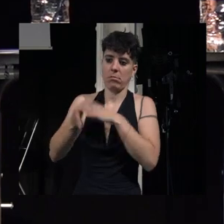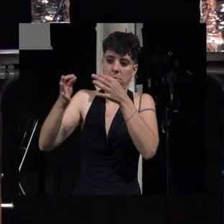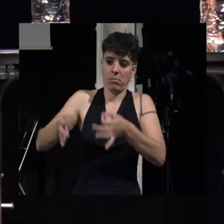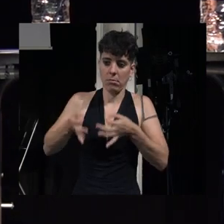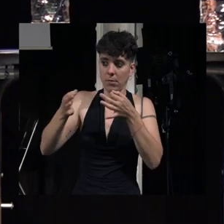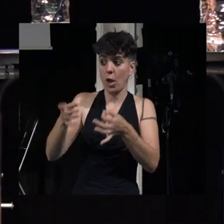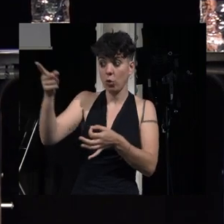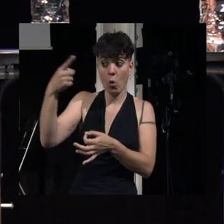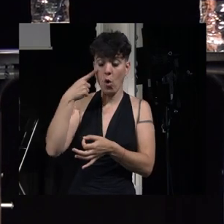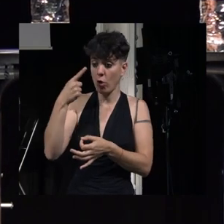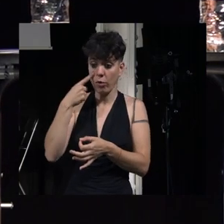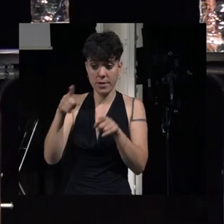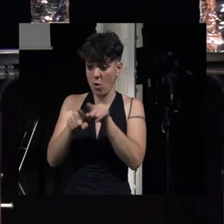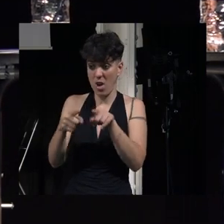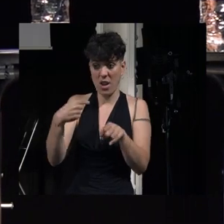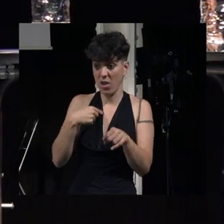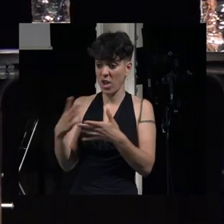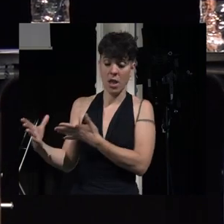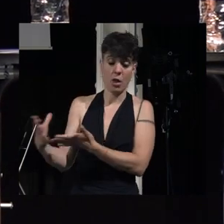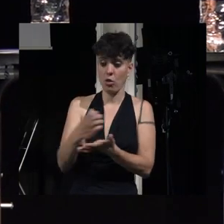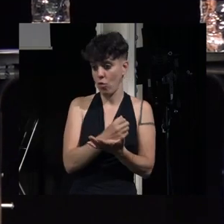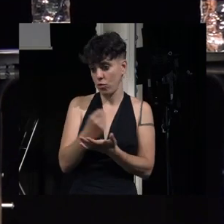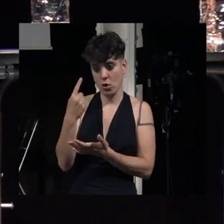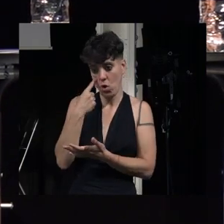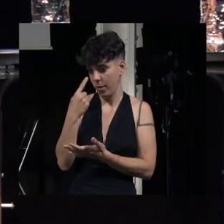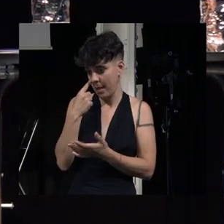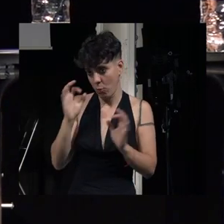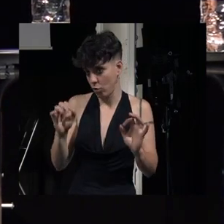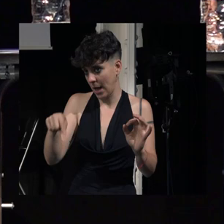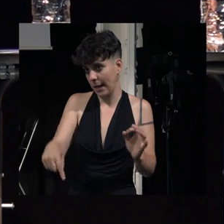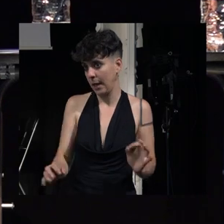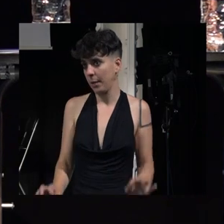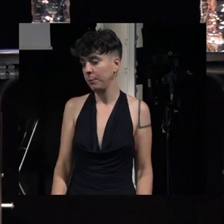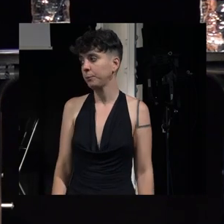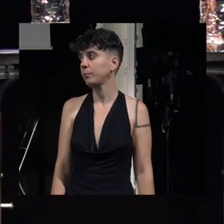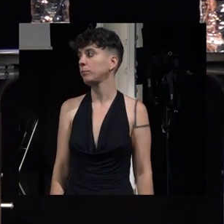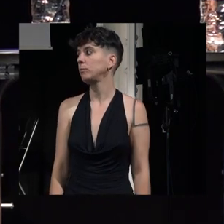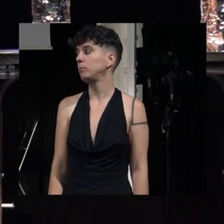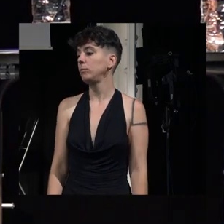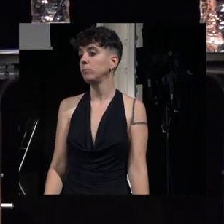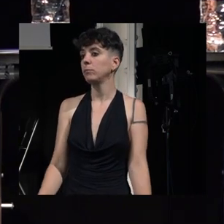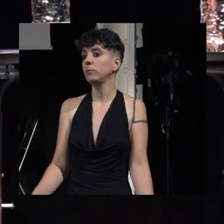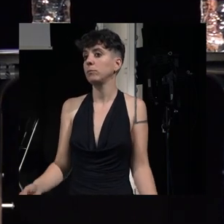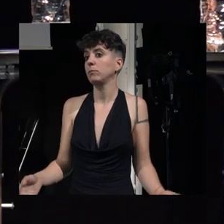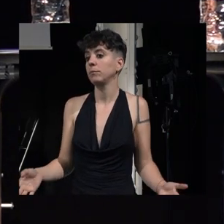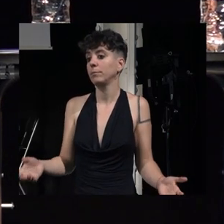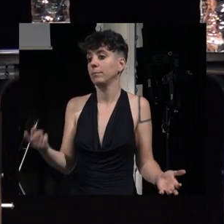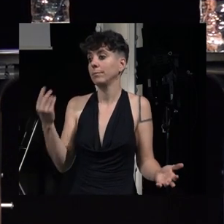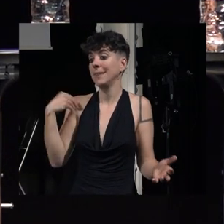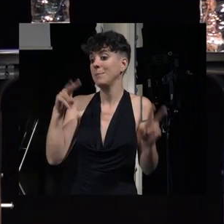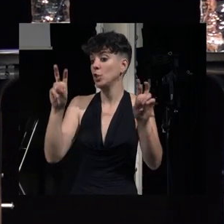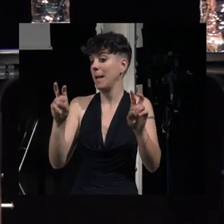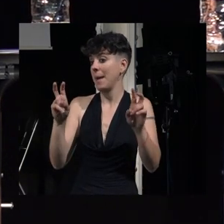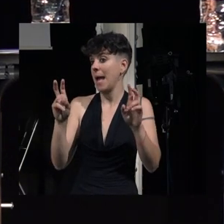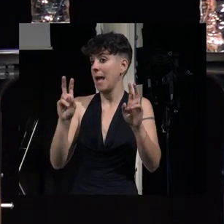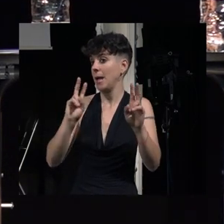conoces igual que yo y que todos y todos conocemos aquí. Y yo es algo que sale continuamente